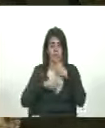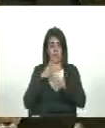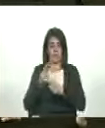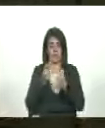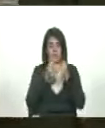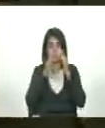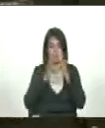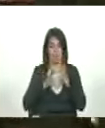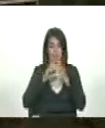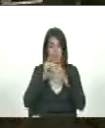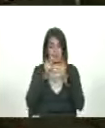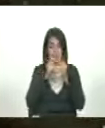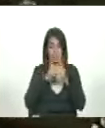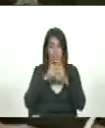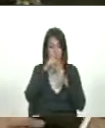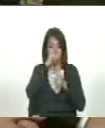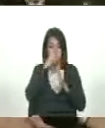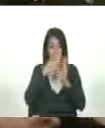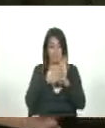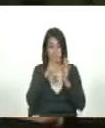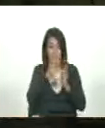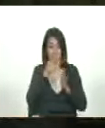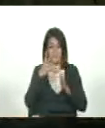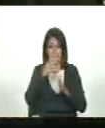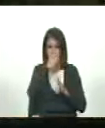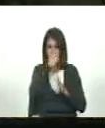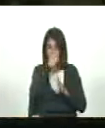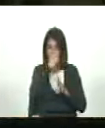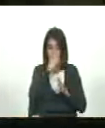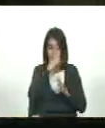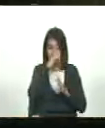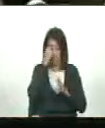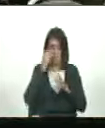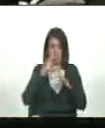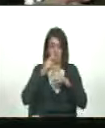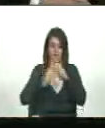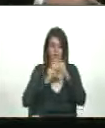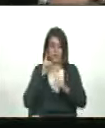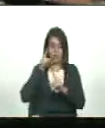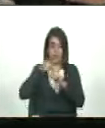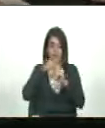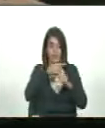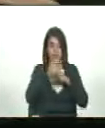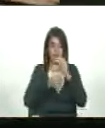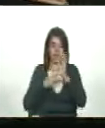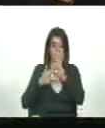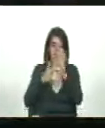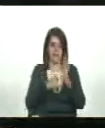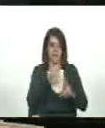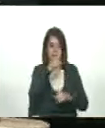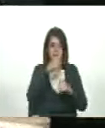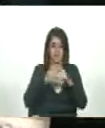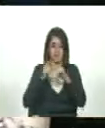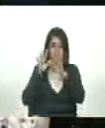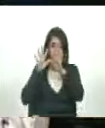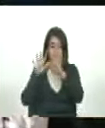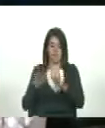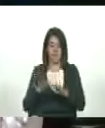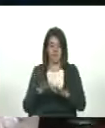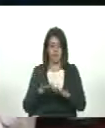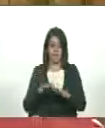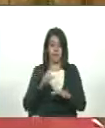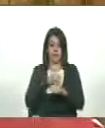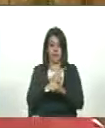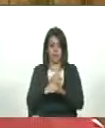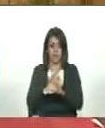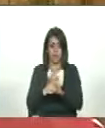económico financiero del año 2024 tiene una brújula, el 1x10 del buen gobierno. Tiene una